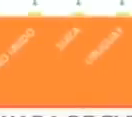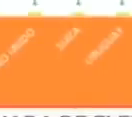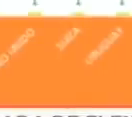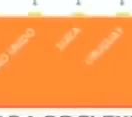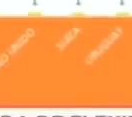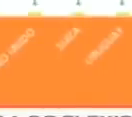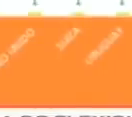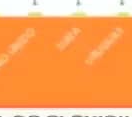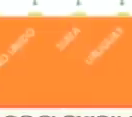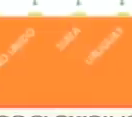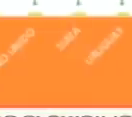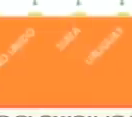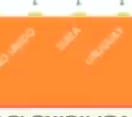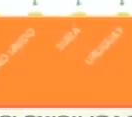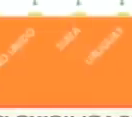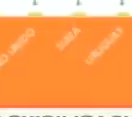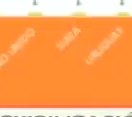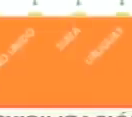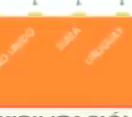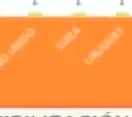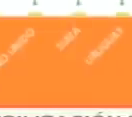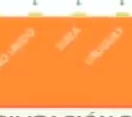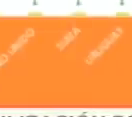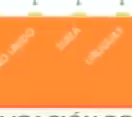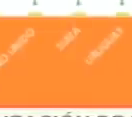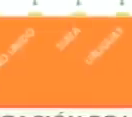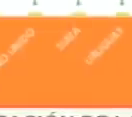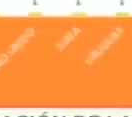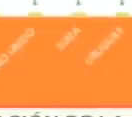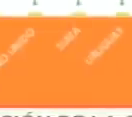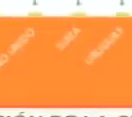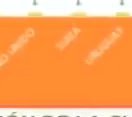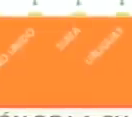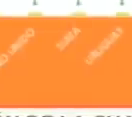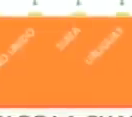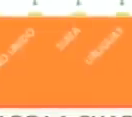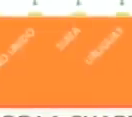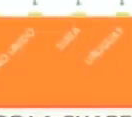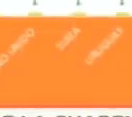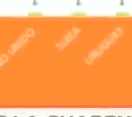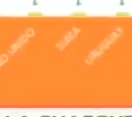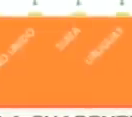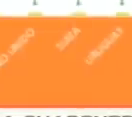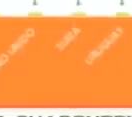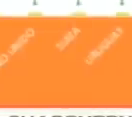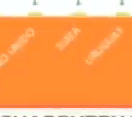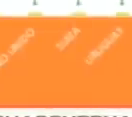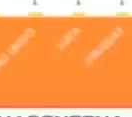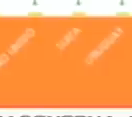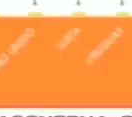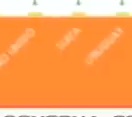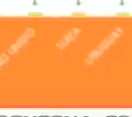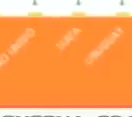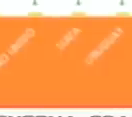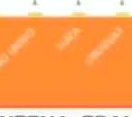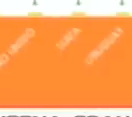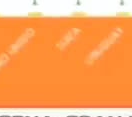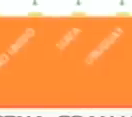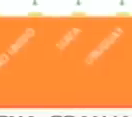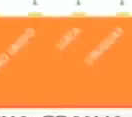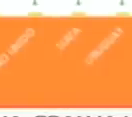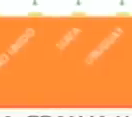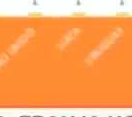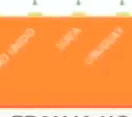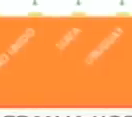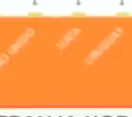son Colombia y Brasil, bueno, porque tenemos venezolanos con nacionales retornando